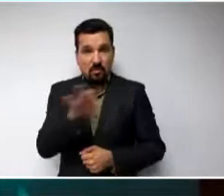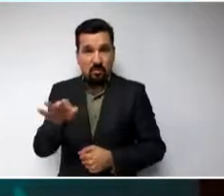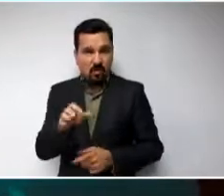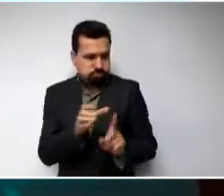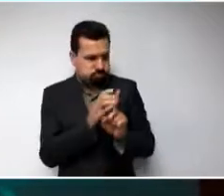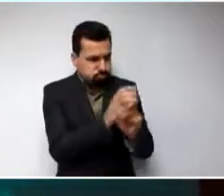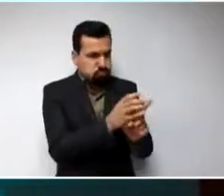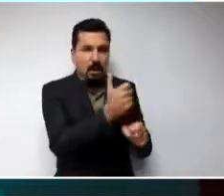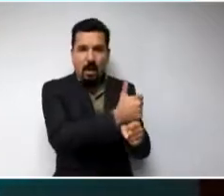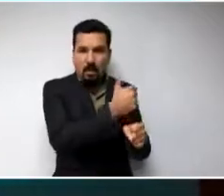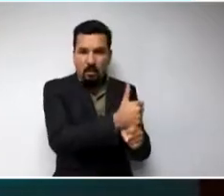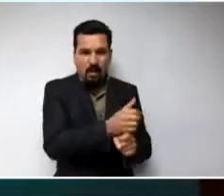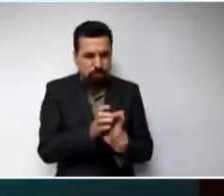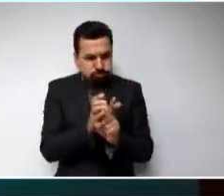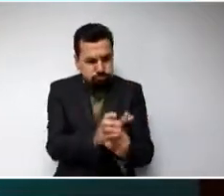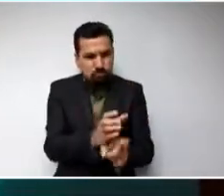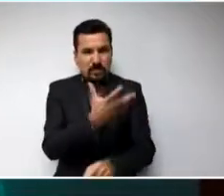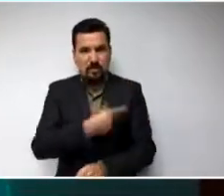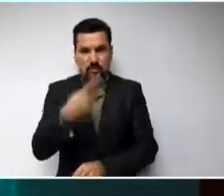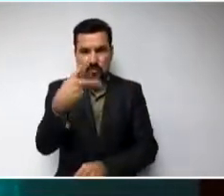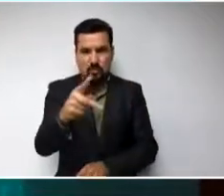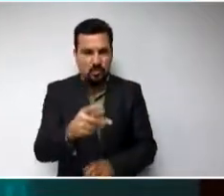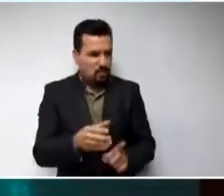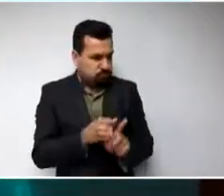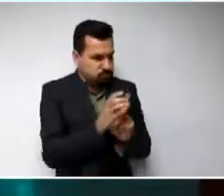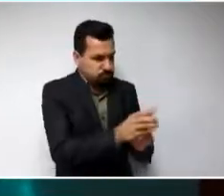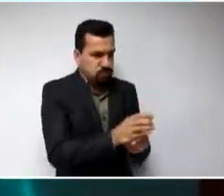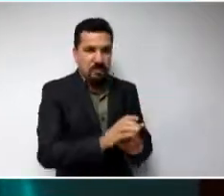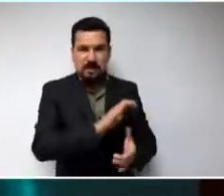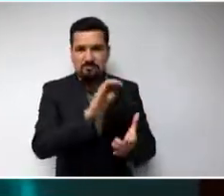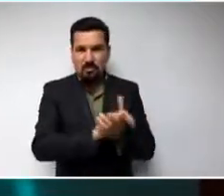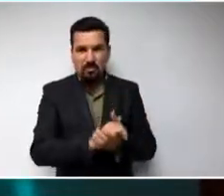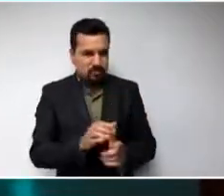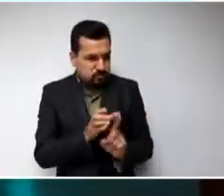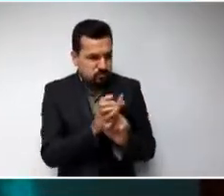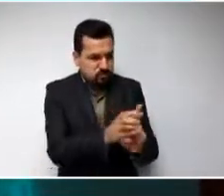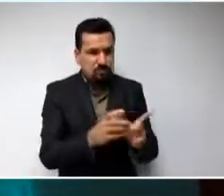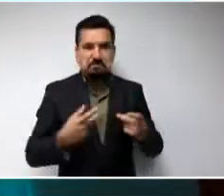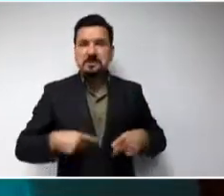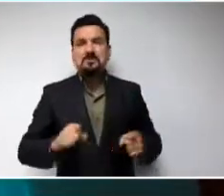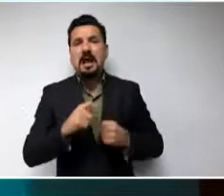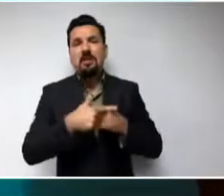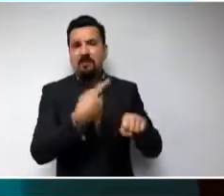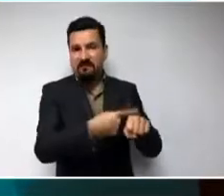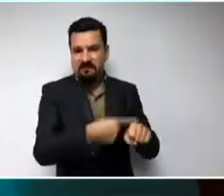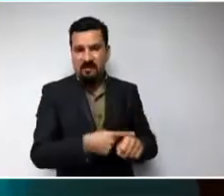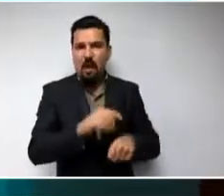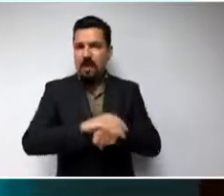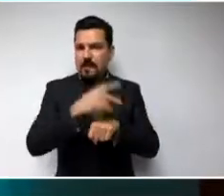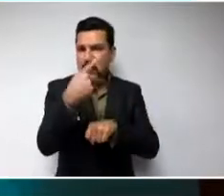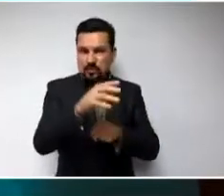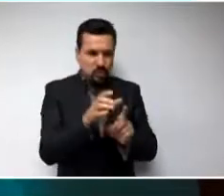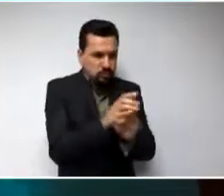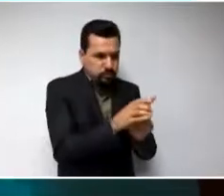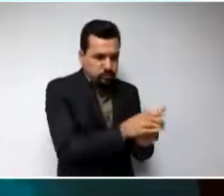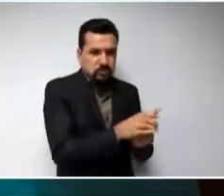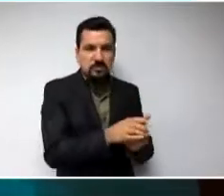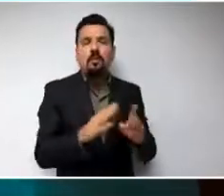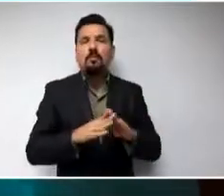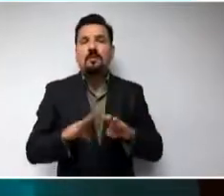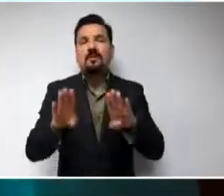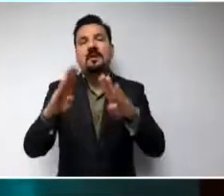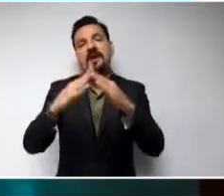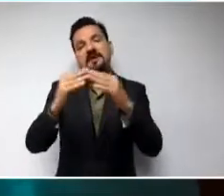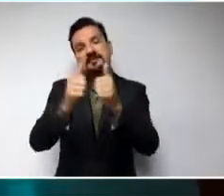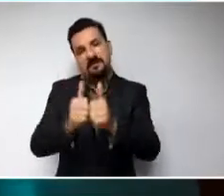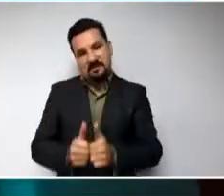a tus abuelos a tus hijos a tu pareja a tus enfermos a tus amigos quédate en casa